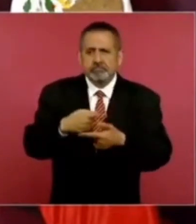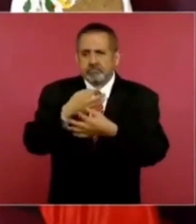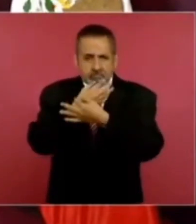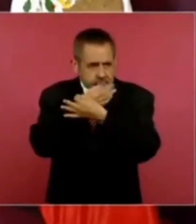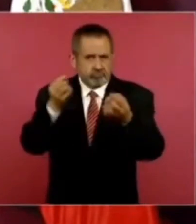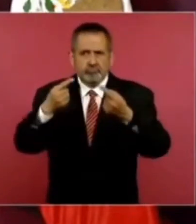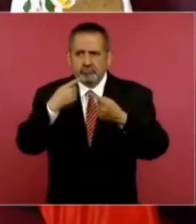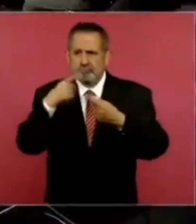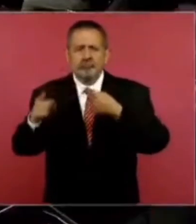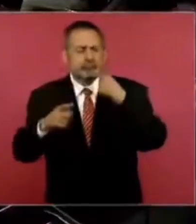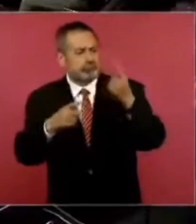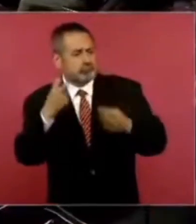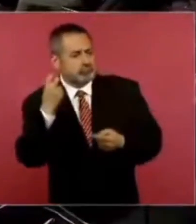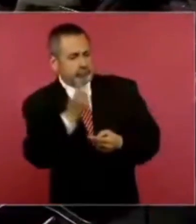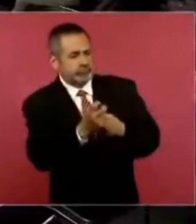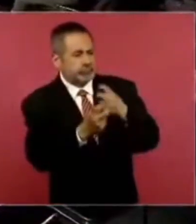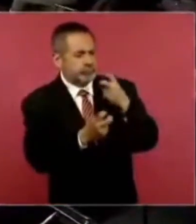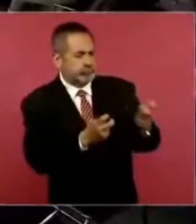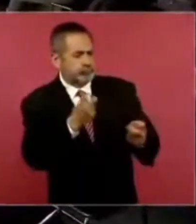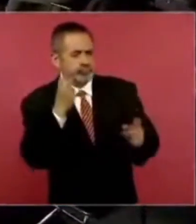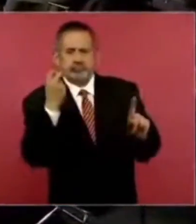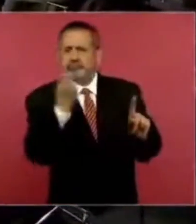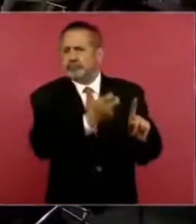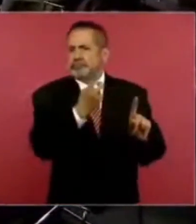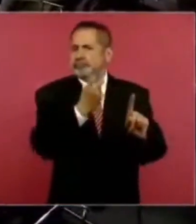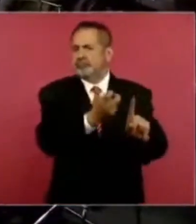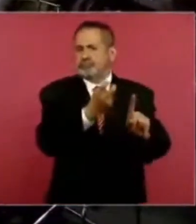denunciando y